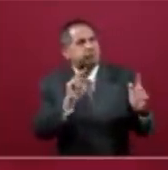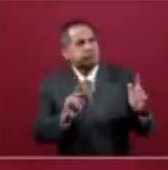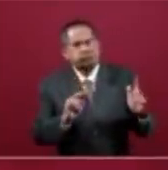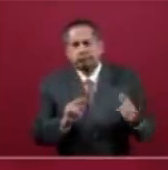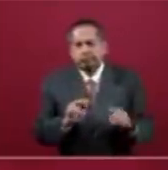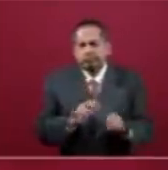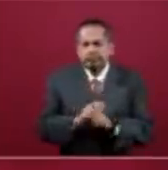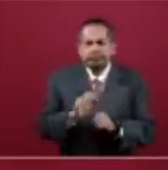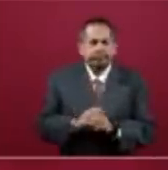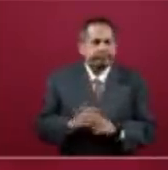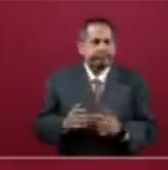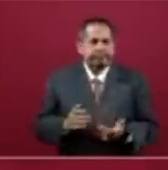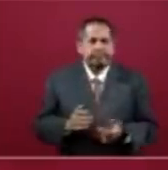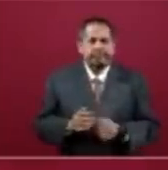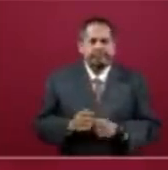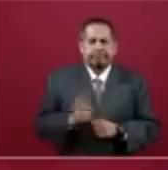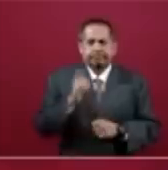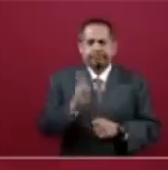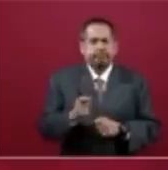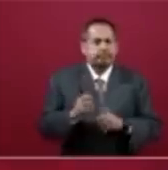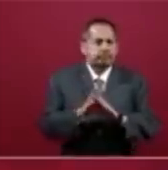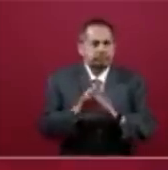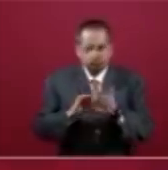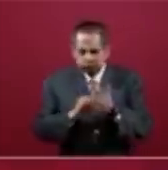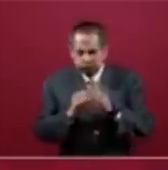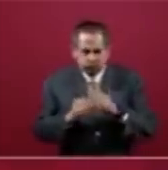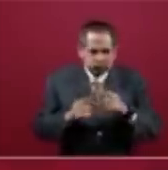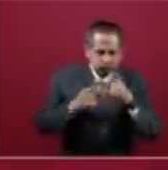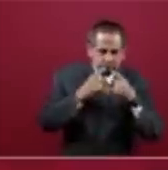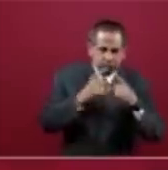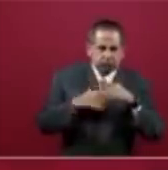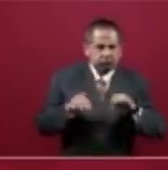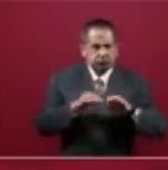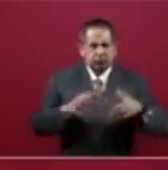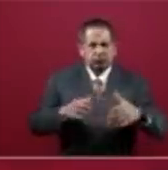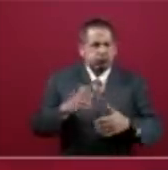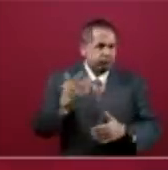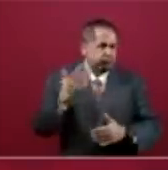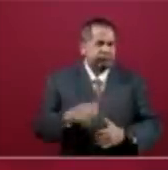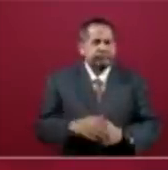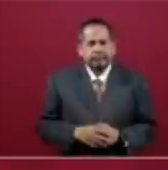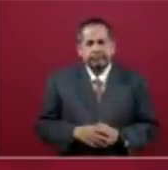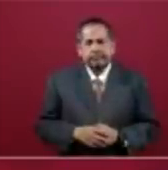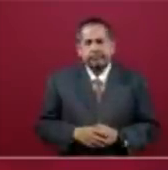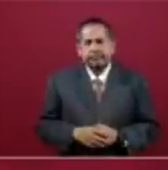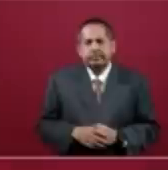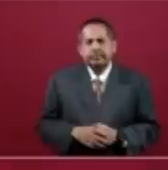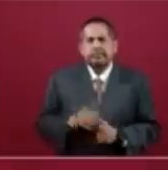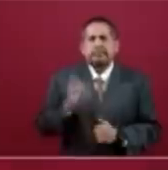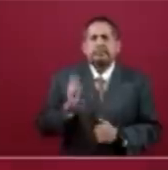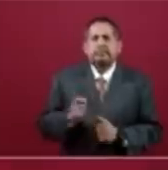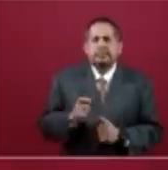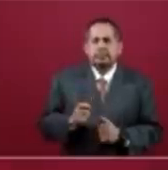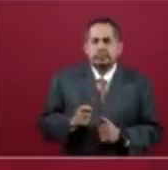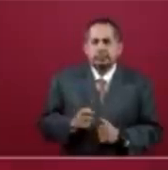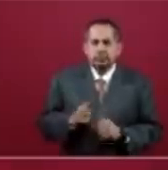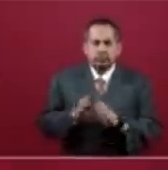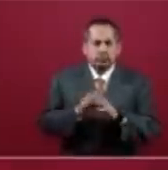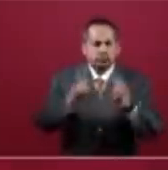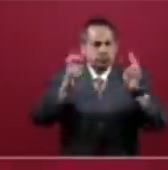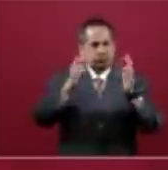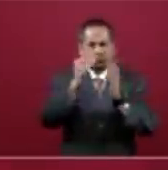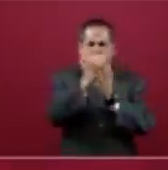cuál es el método de trabajo, o sea, cuál es el orden del